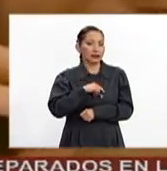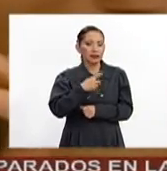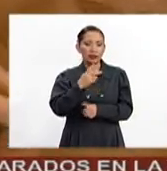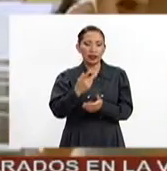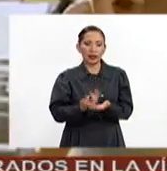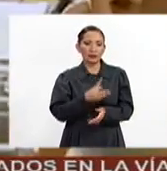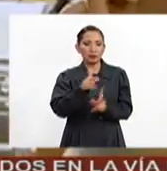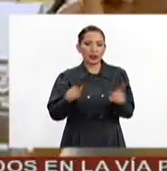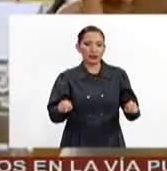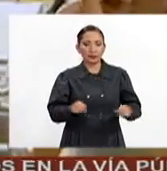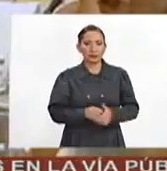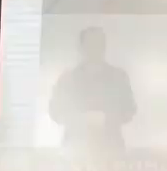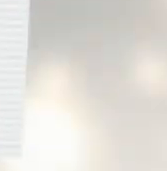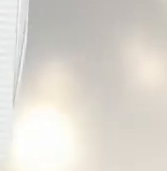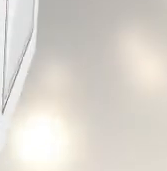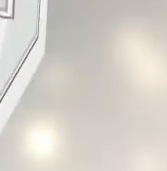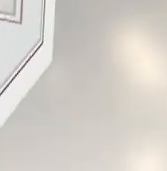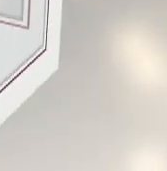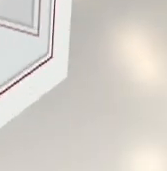en paz.